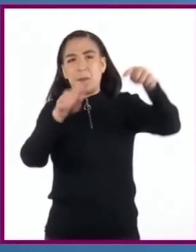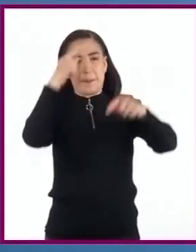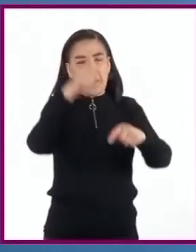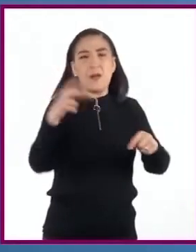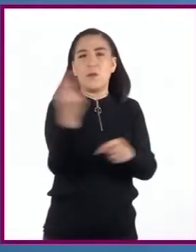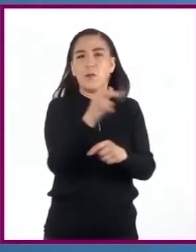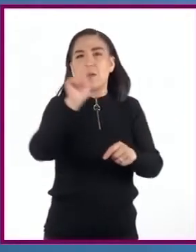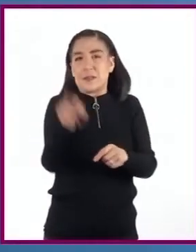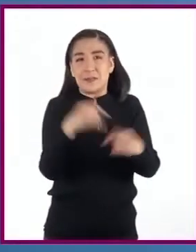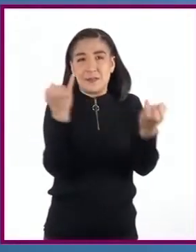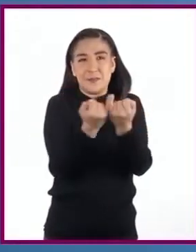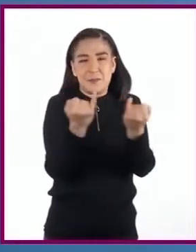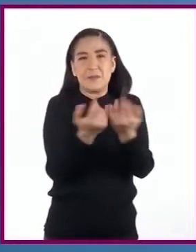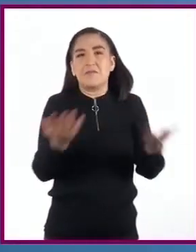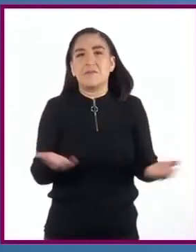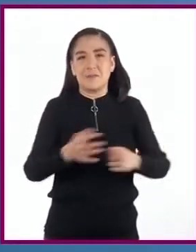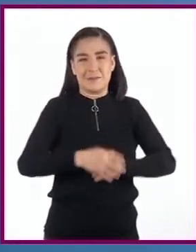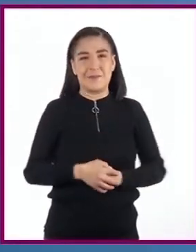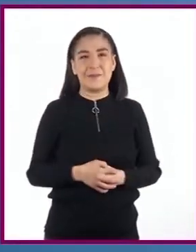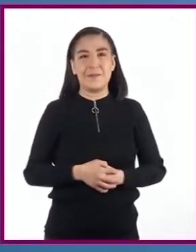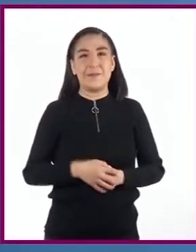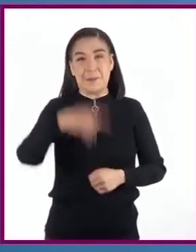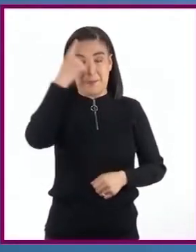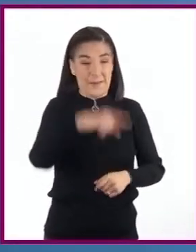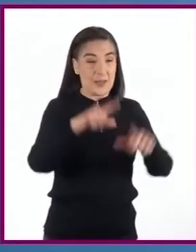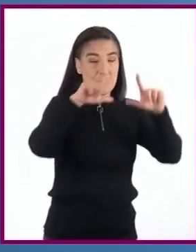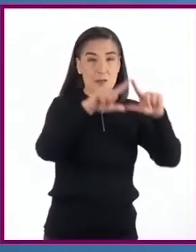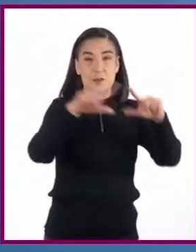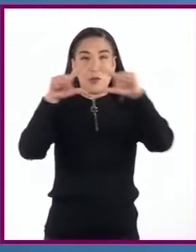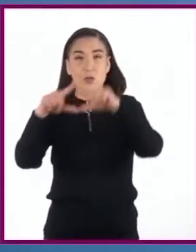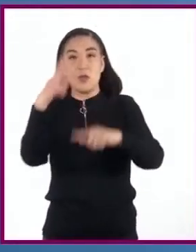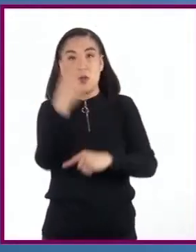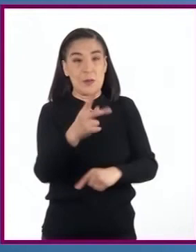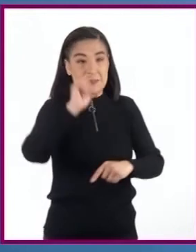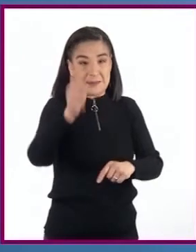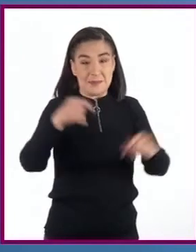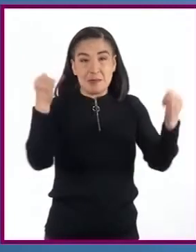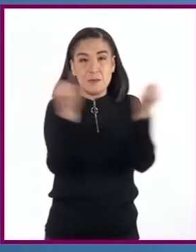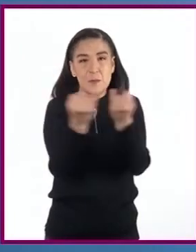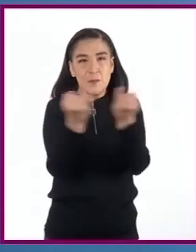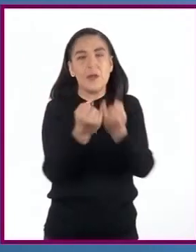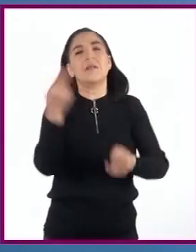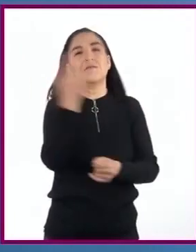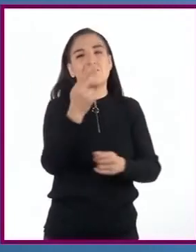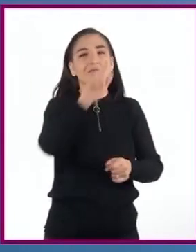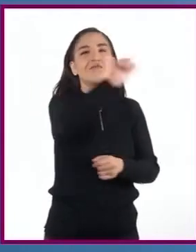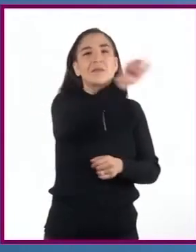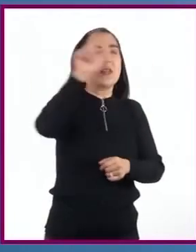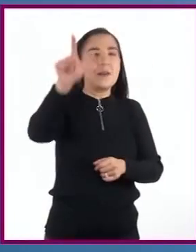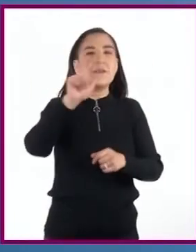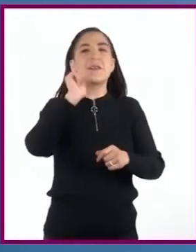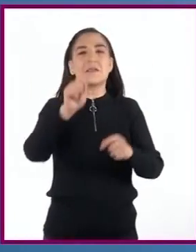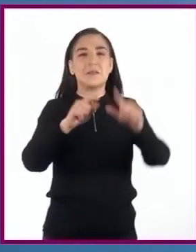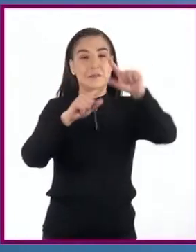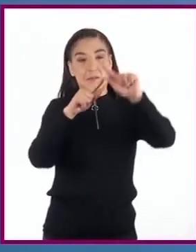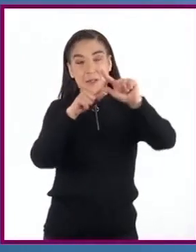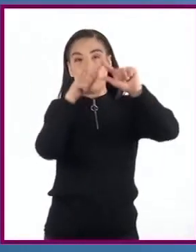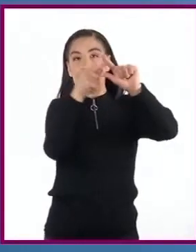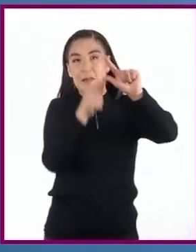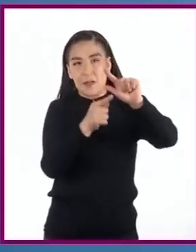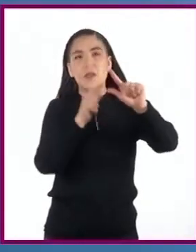congruentes? Para que 2 triángulos sean congruentes entre sí, sus lados y ángulos